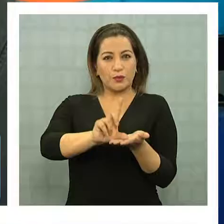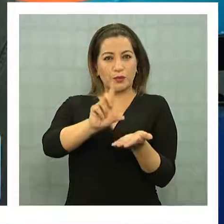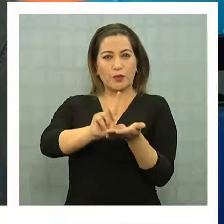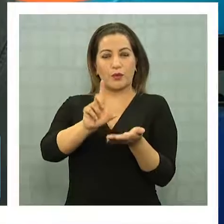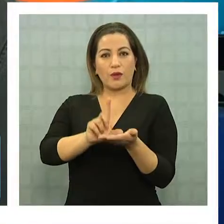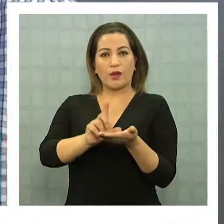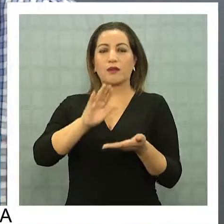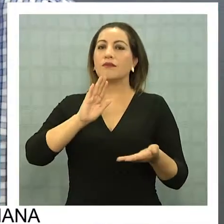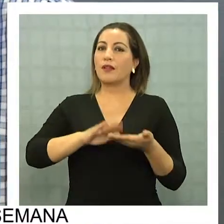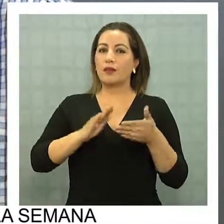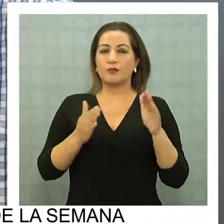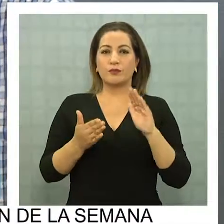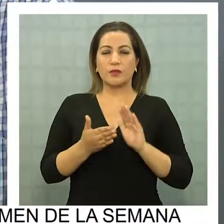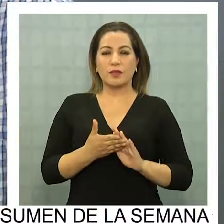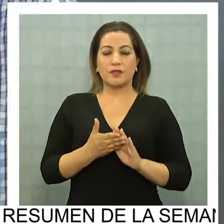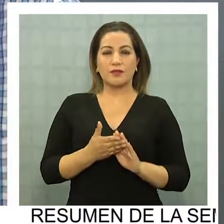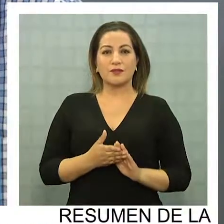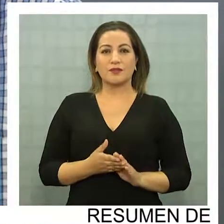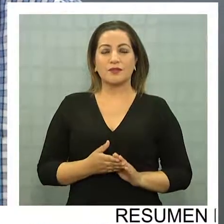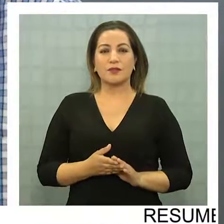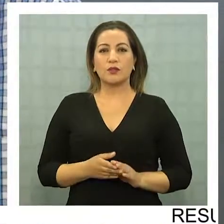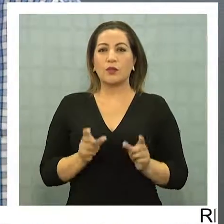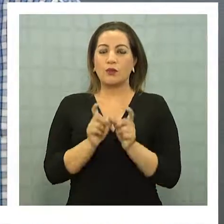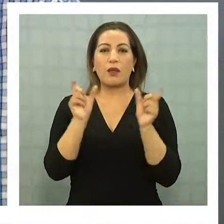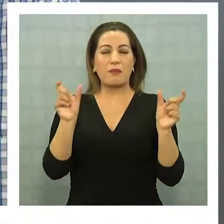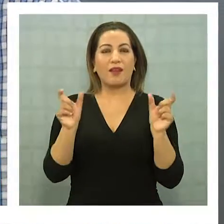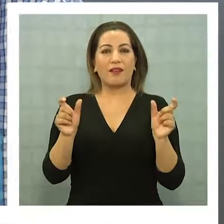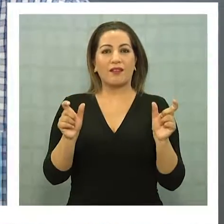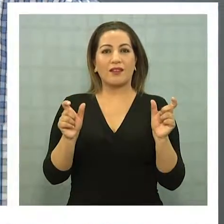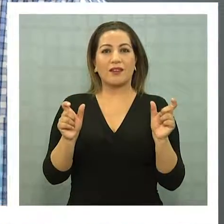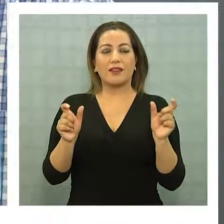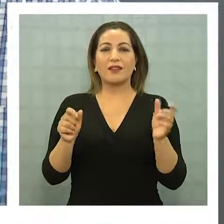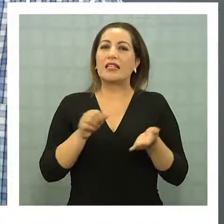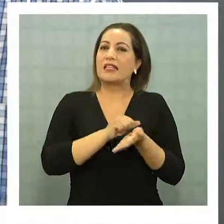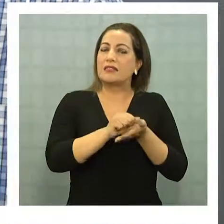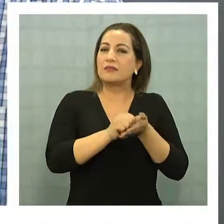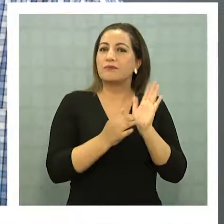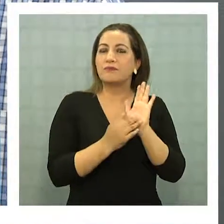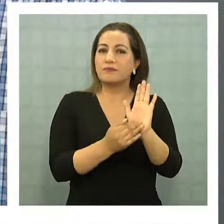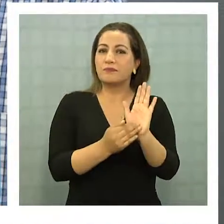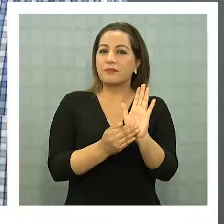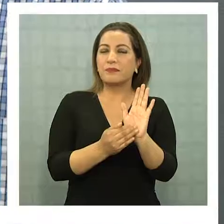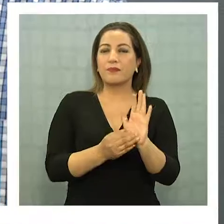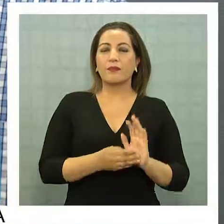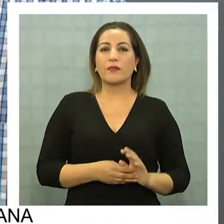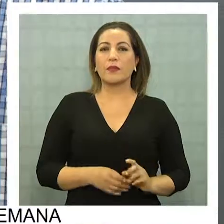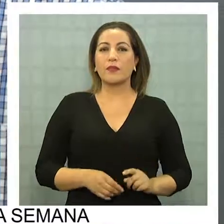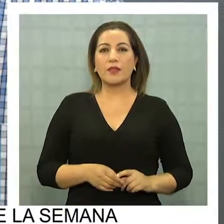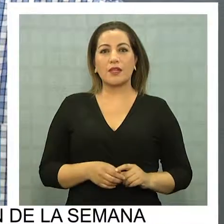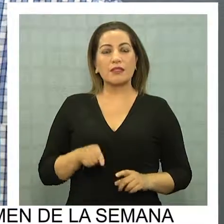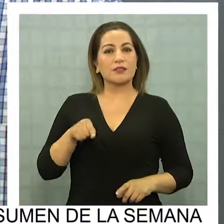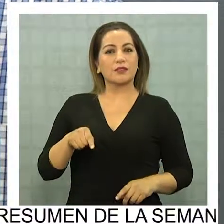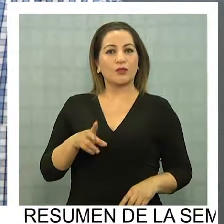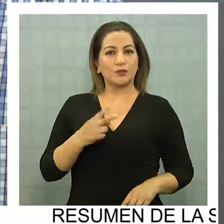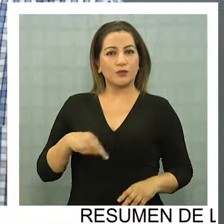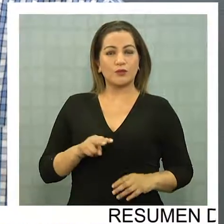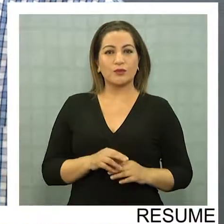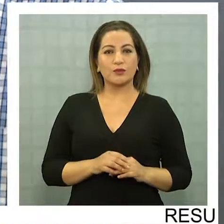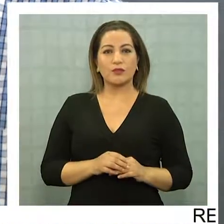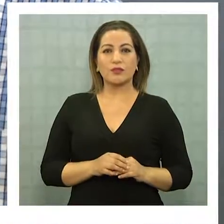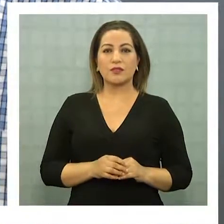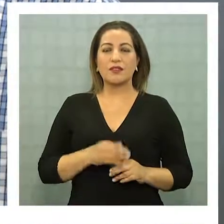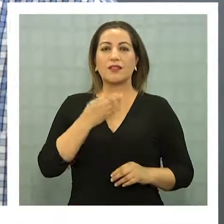¿cierto?, de la comunidad respecto de esta frase que tú pusiste en esta entrevista, que señala que de alguna manera, ¿cierto?,